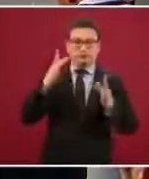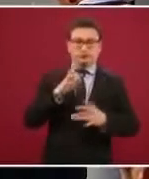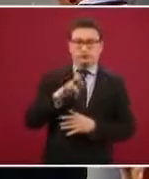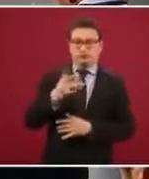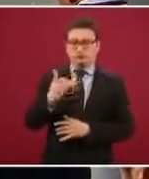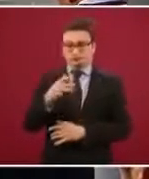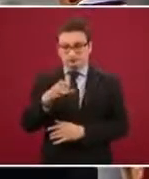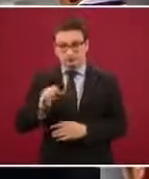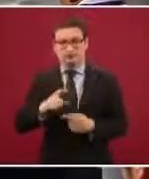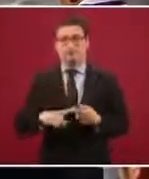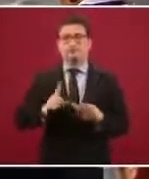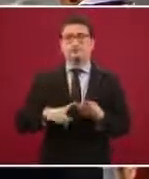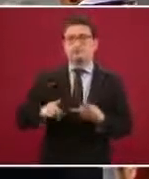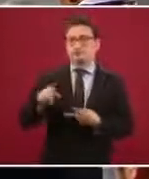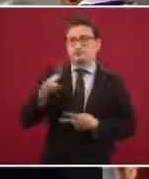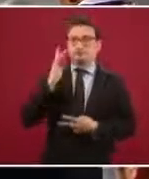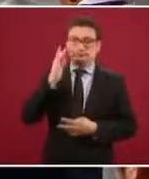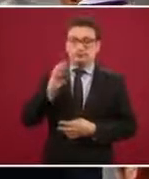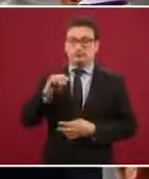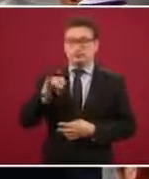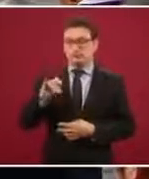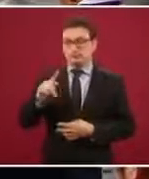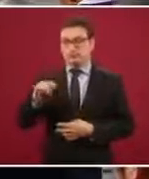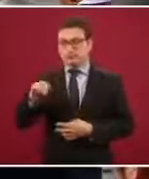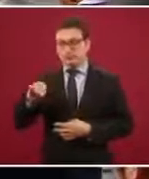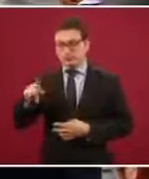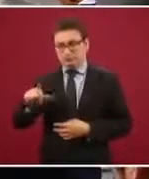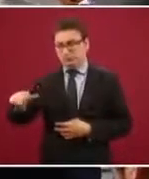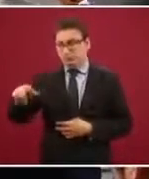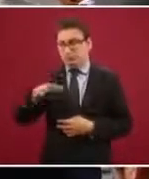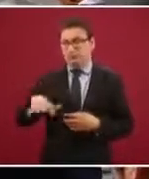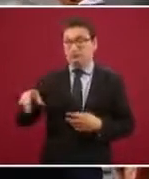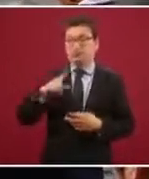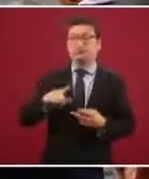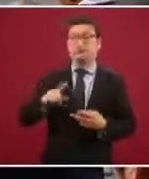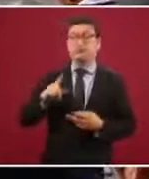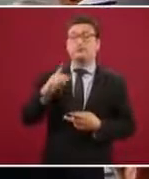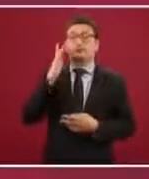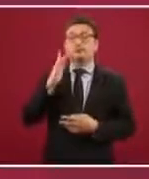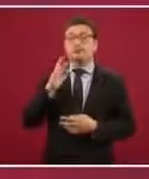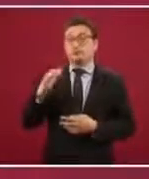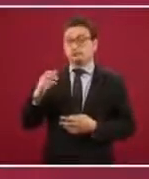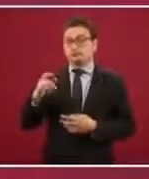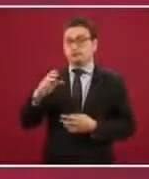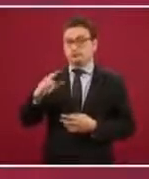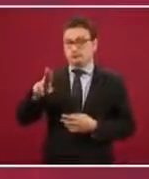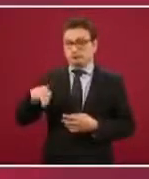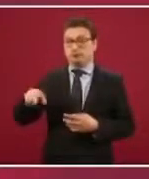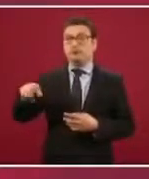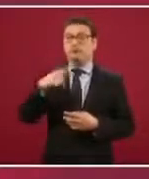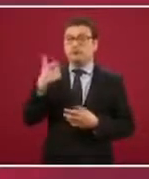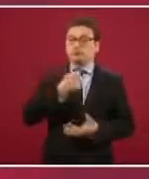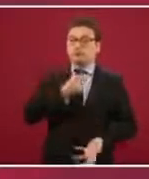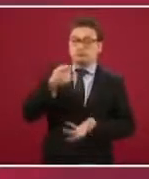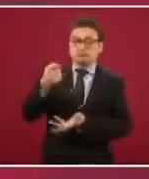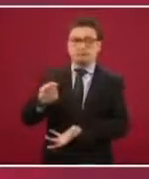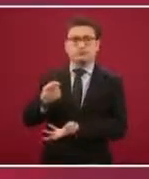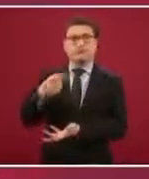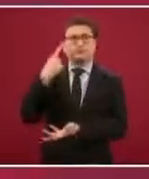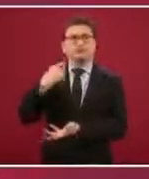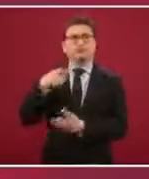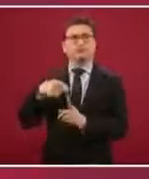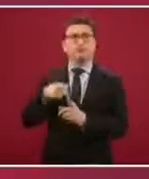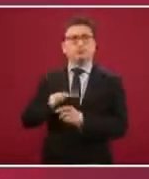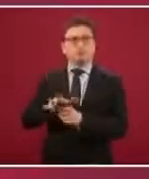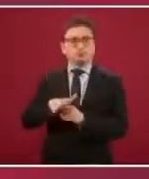y santa maría zaniza en el caso de android su cuna en los recursos se destinaron para